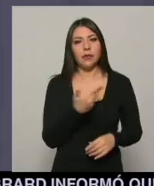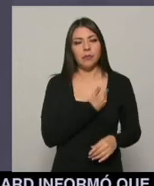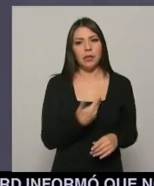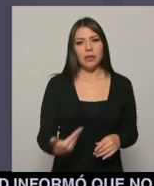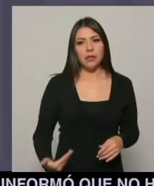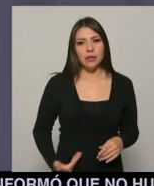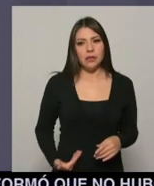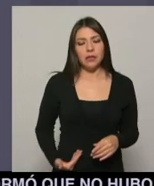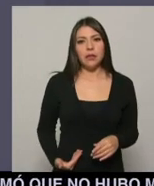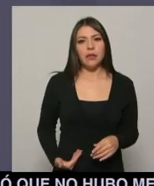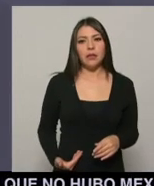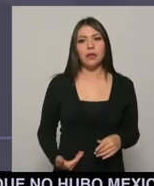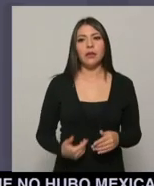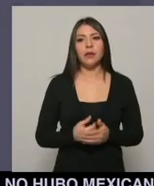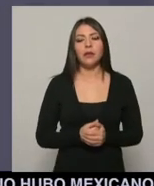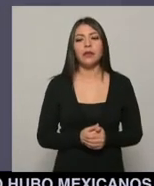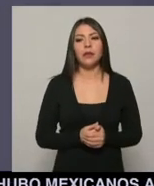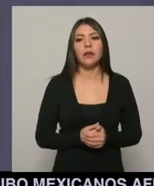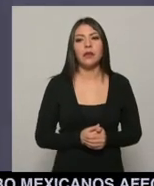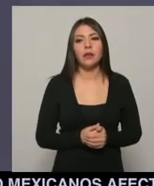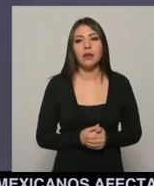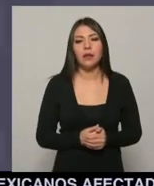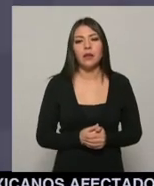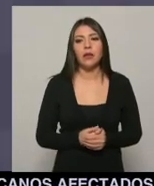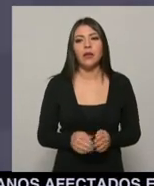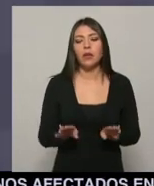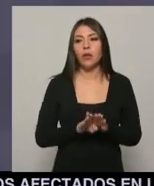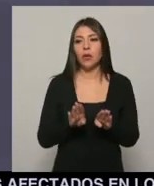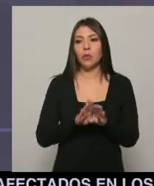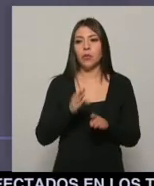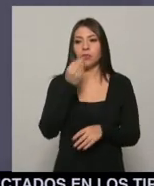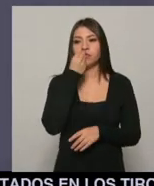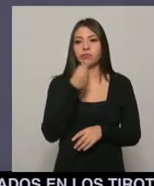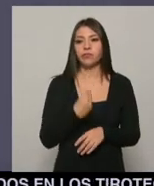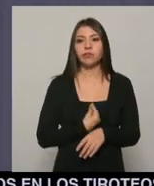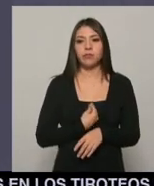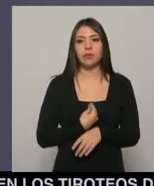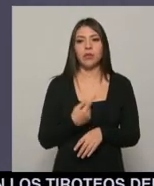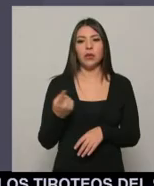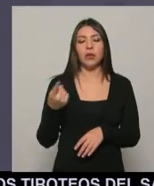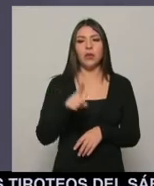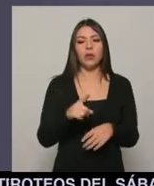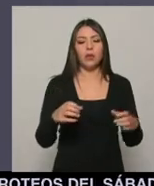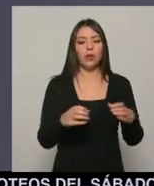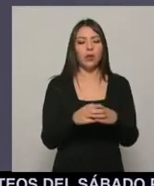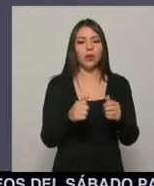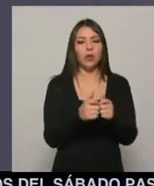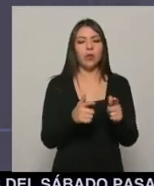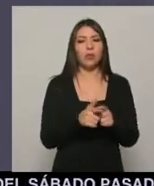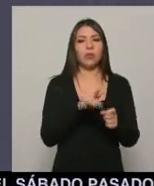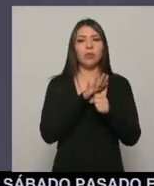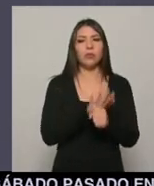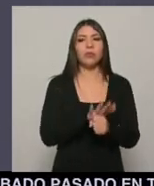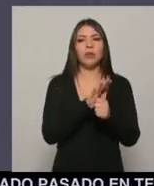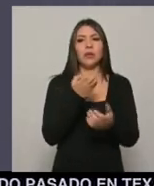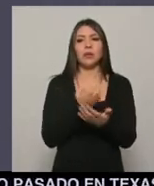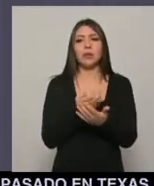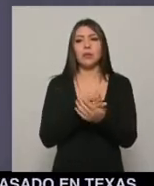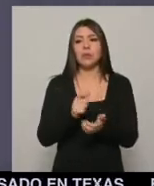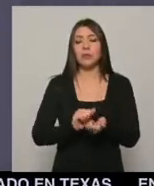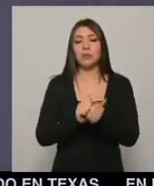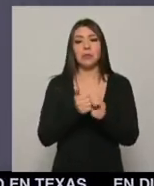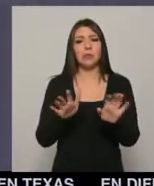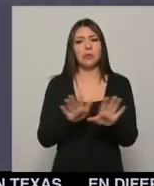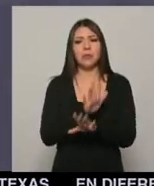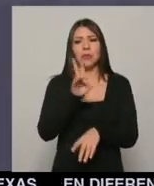estaba sometido a los grupos de presión económica, que eso no había cambiado. Yo por